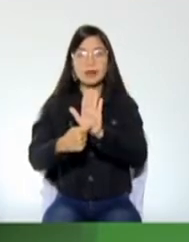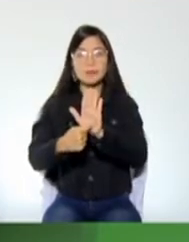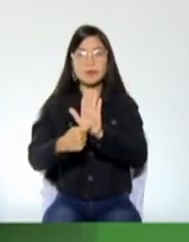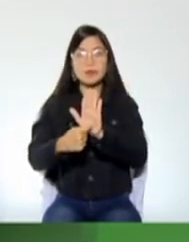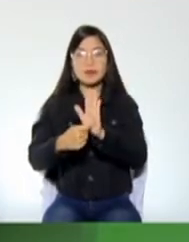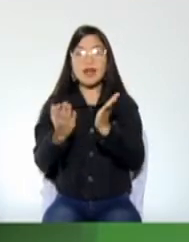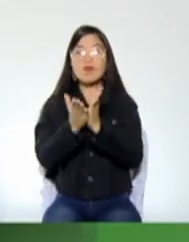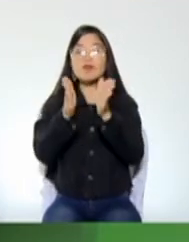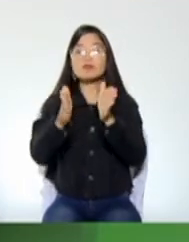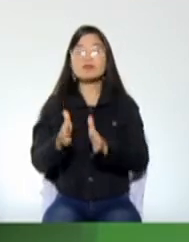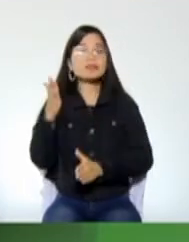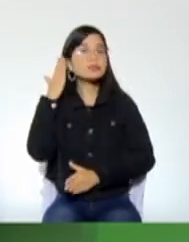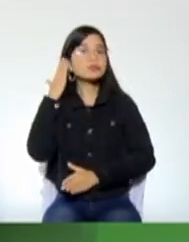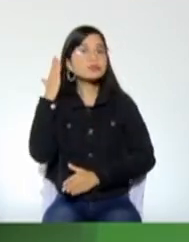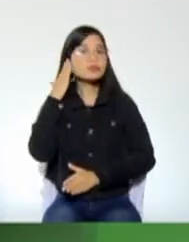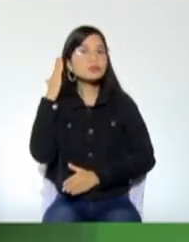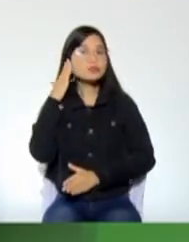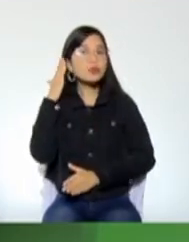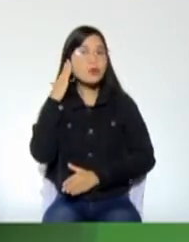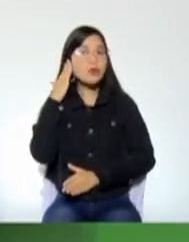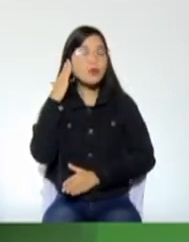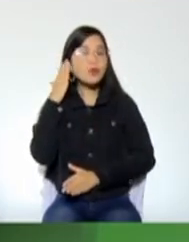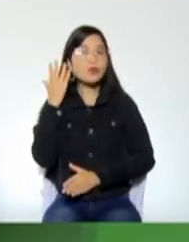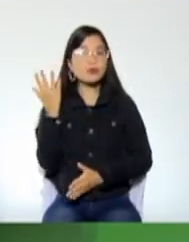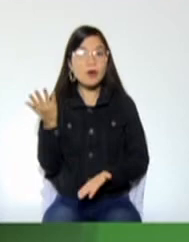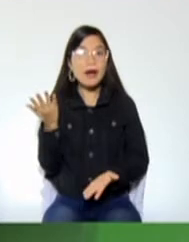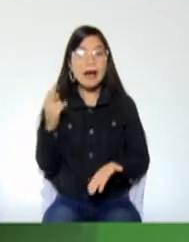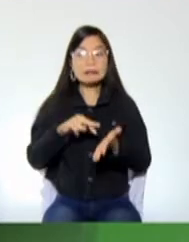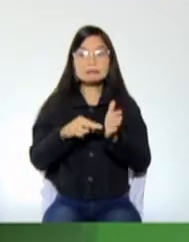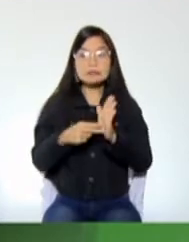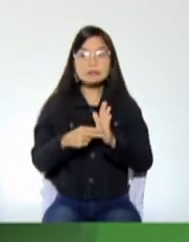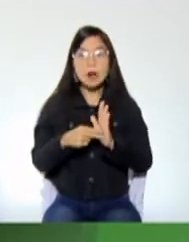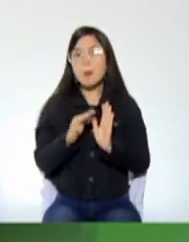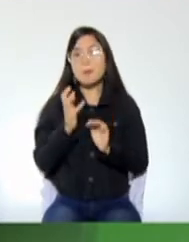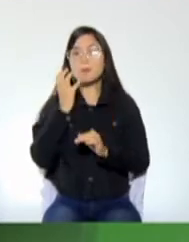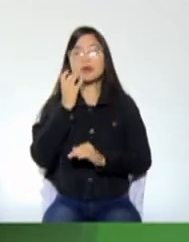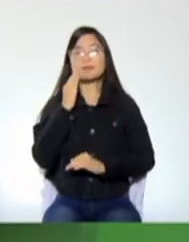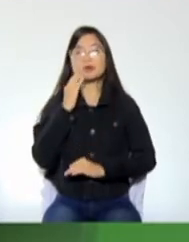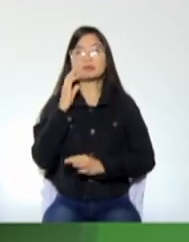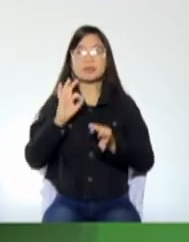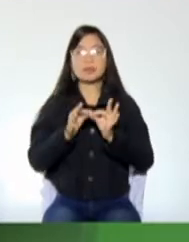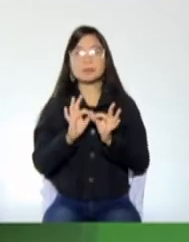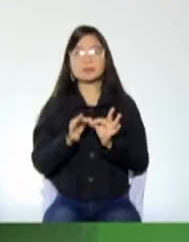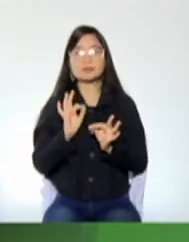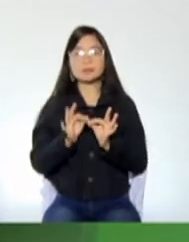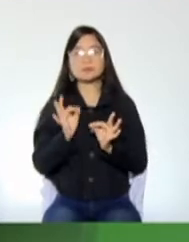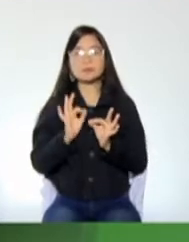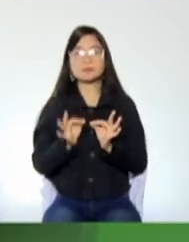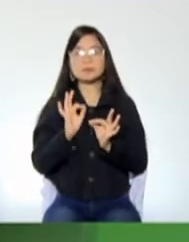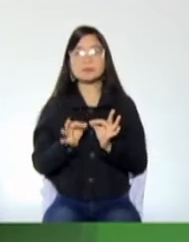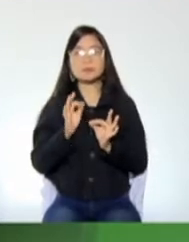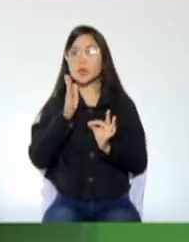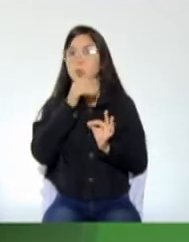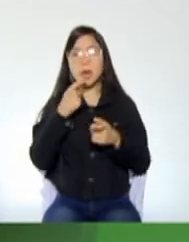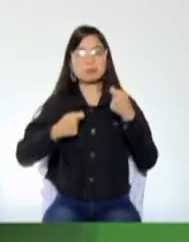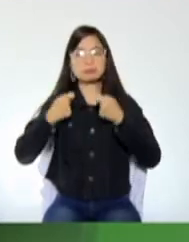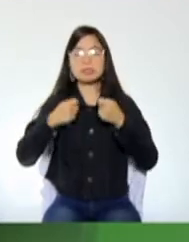discapacidad auditiva qué es lo que está transmitiendo. Porque si el intérprete está serio, sin ninguna